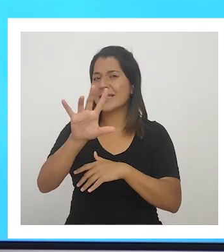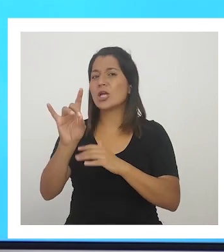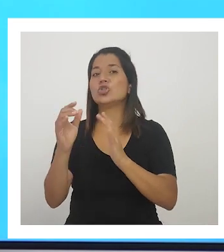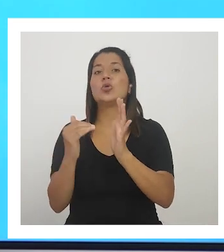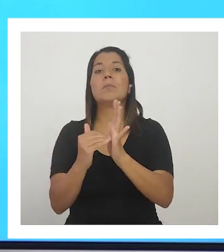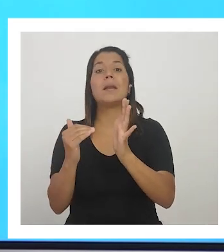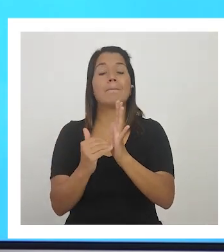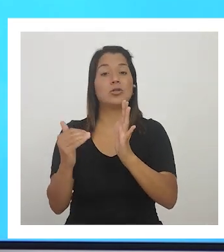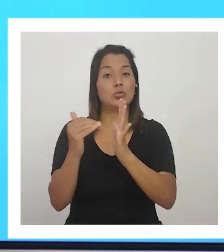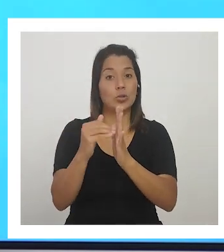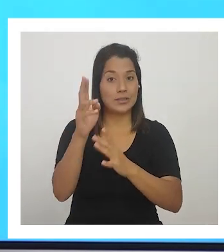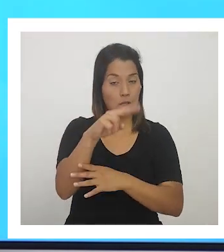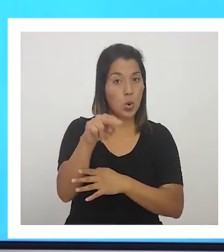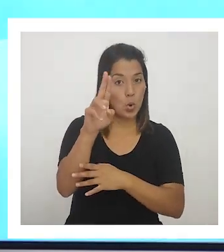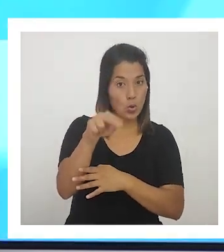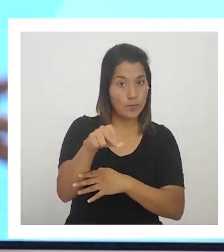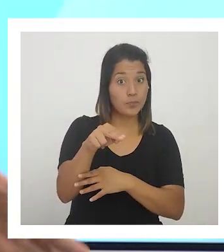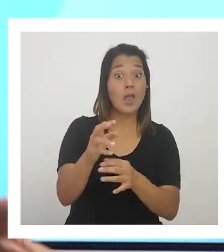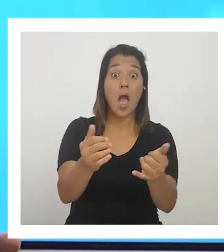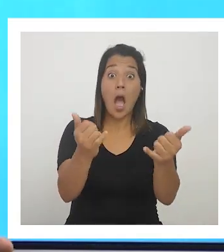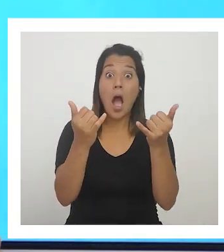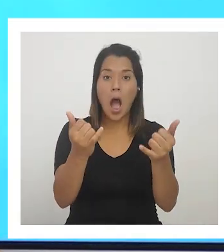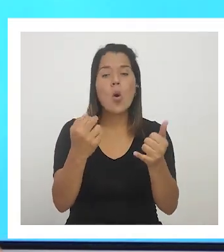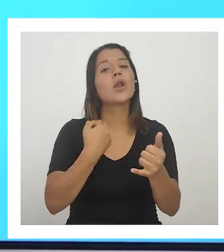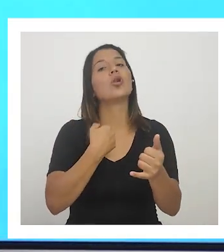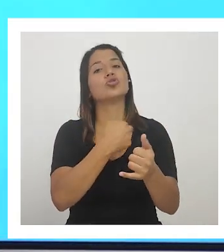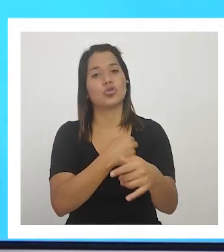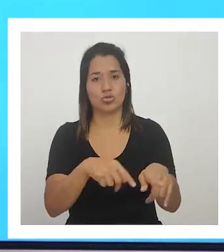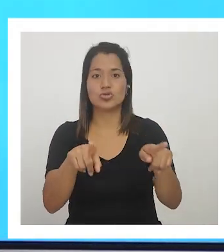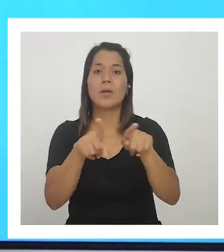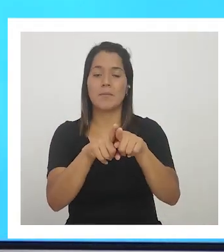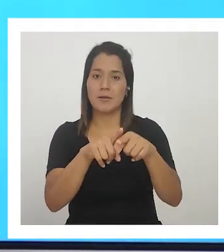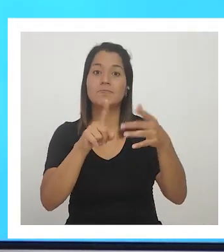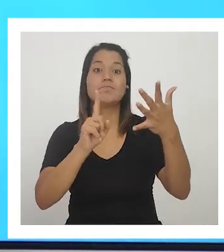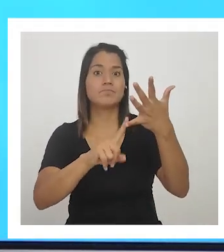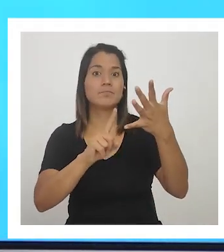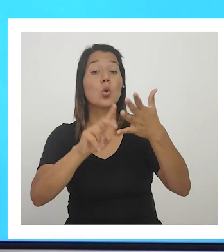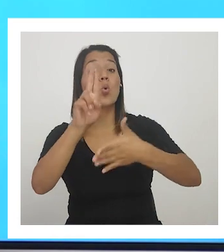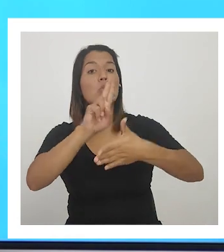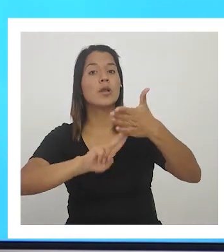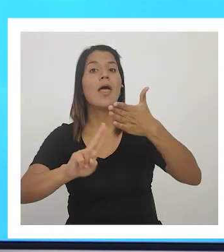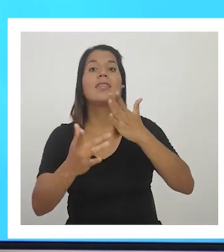colones. Ahora nosotros también, la Universidad Técnica ingresó.